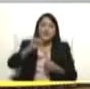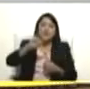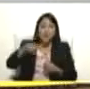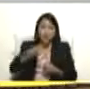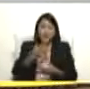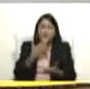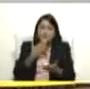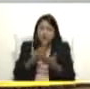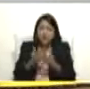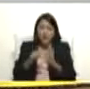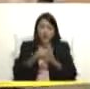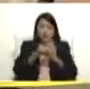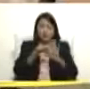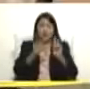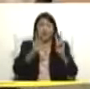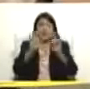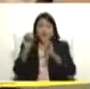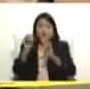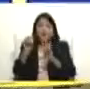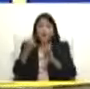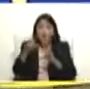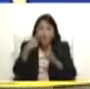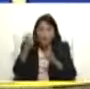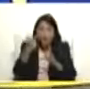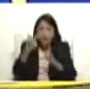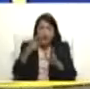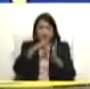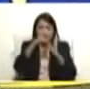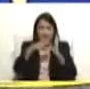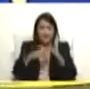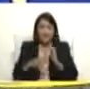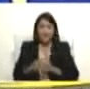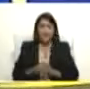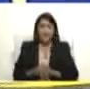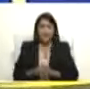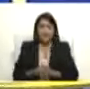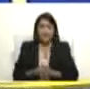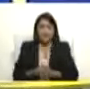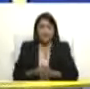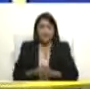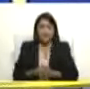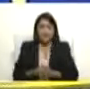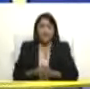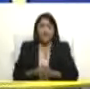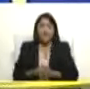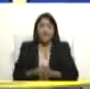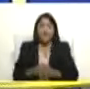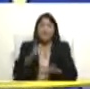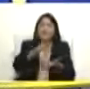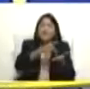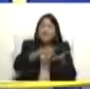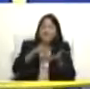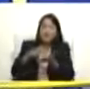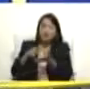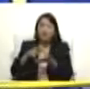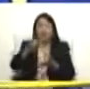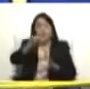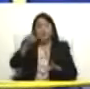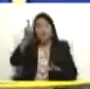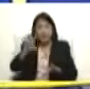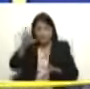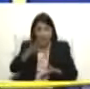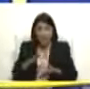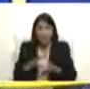El artículo 70 lo pueden buscar, que dice, son medios de participación y protagonismo del pueblo en